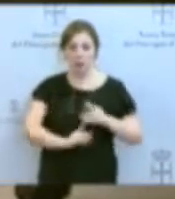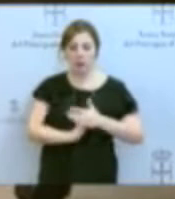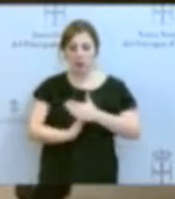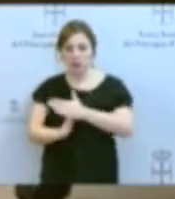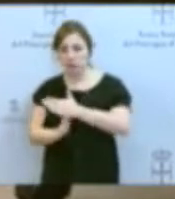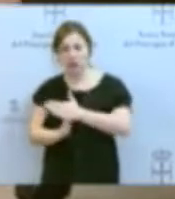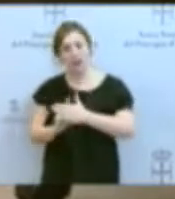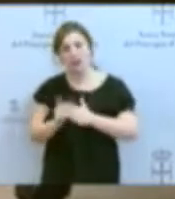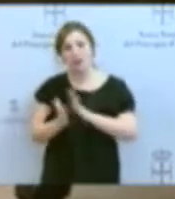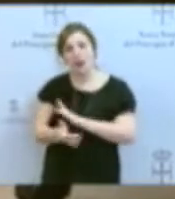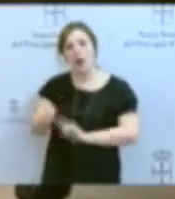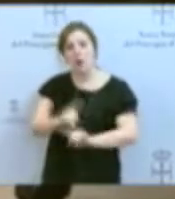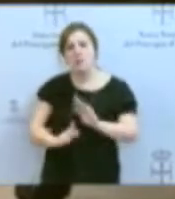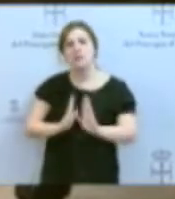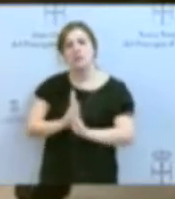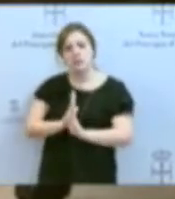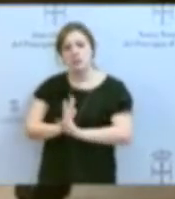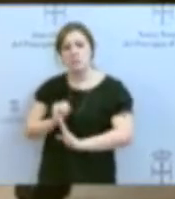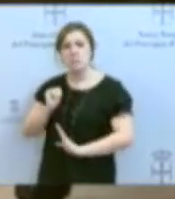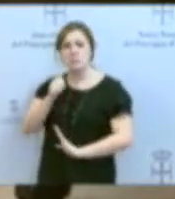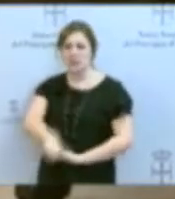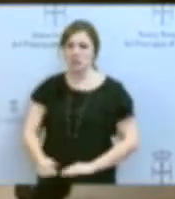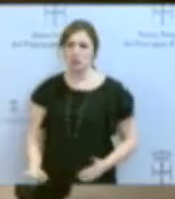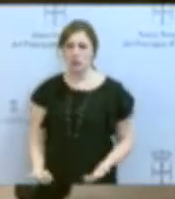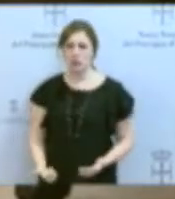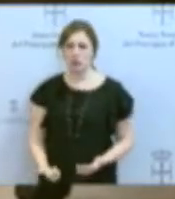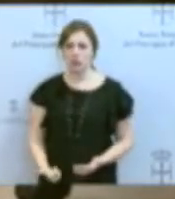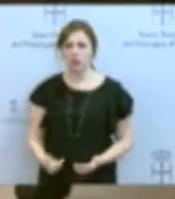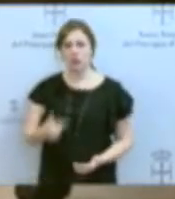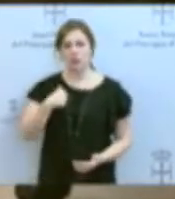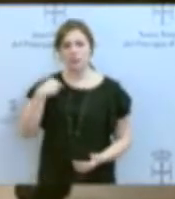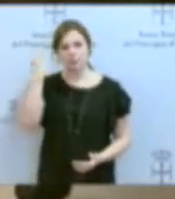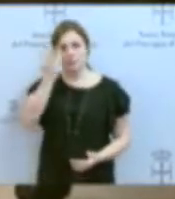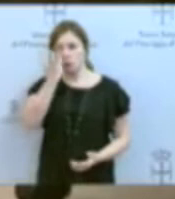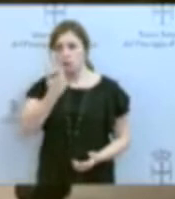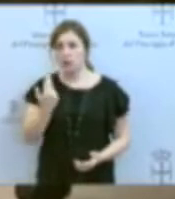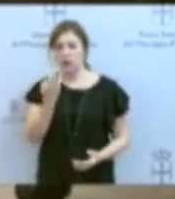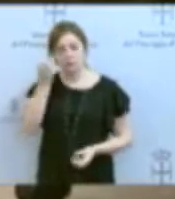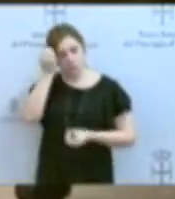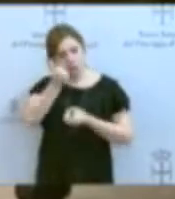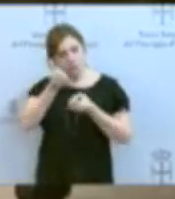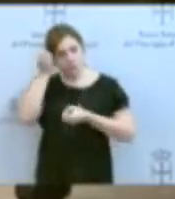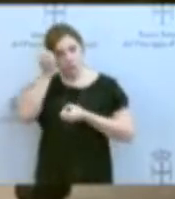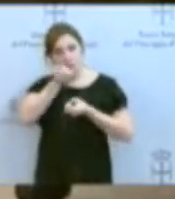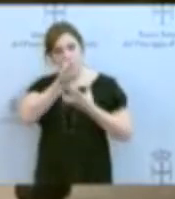los mismos. Y esto es lo que yo creo que me gustaría plantearle